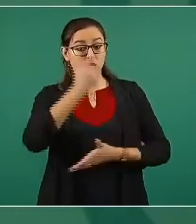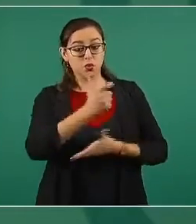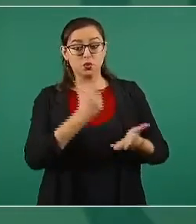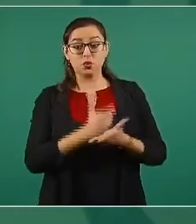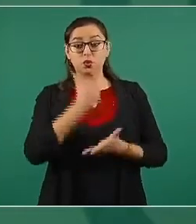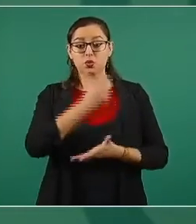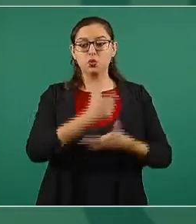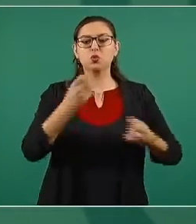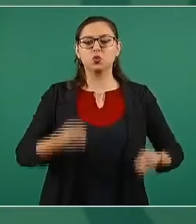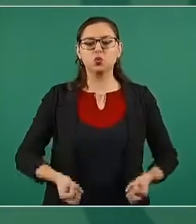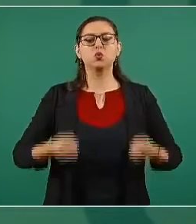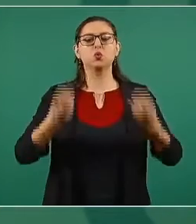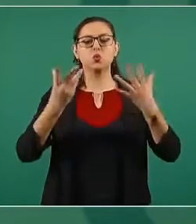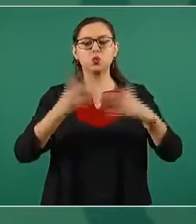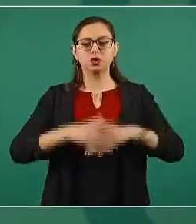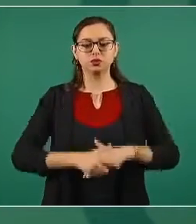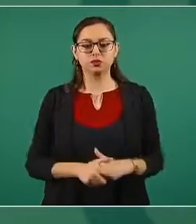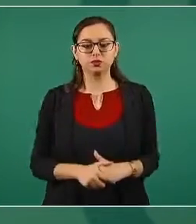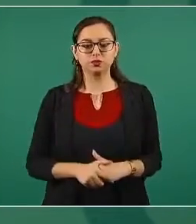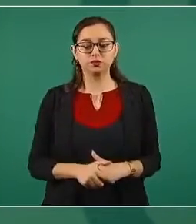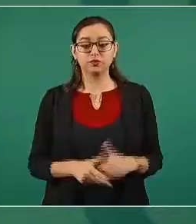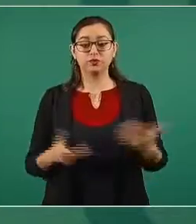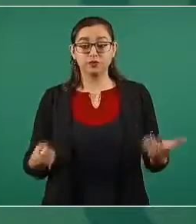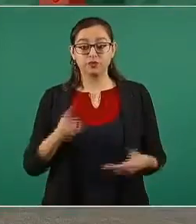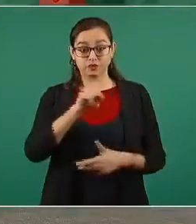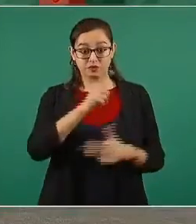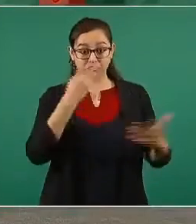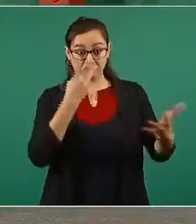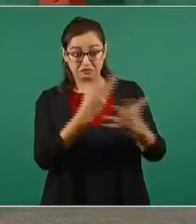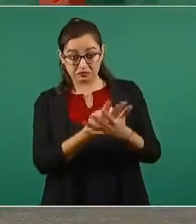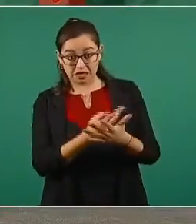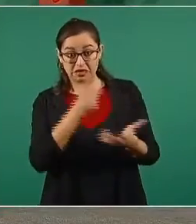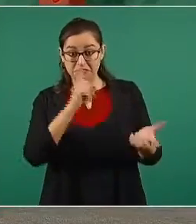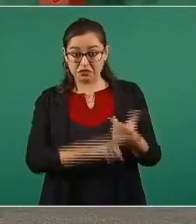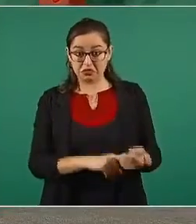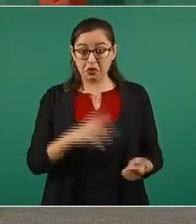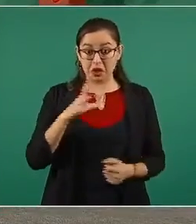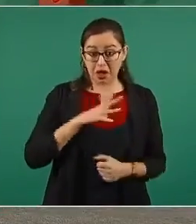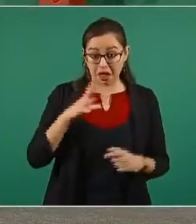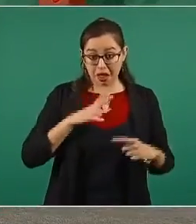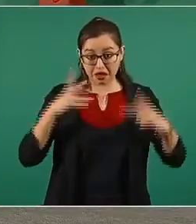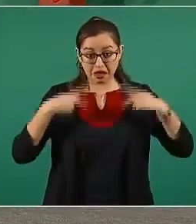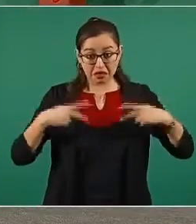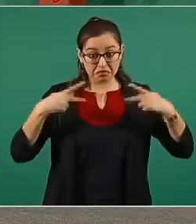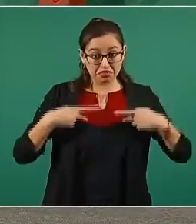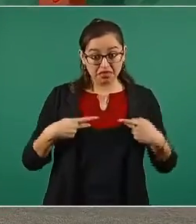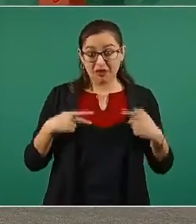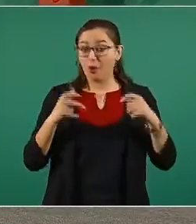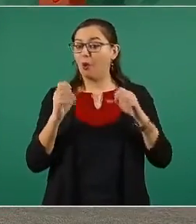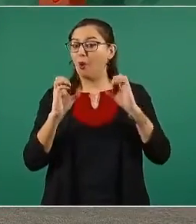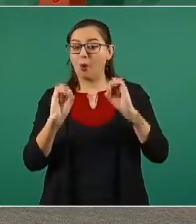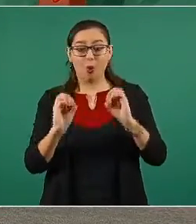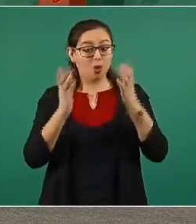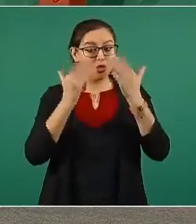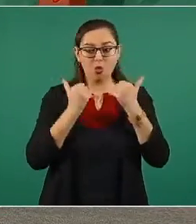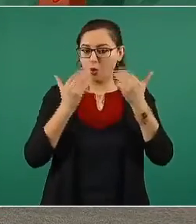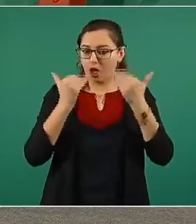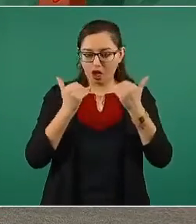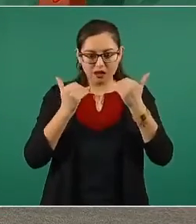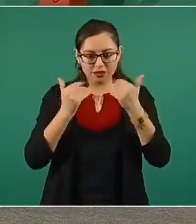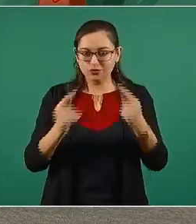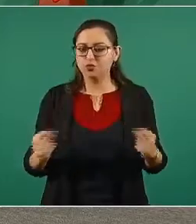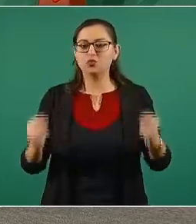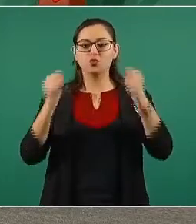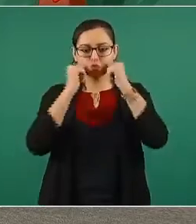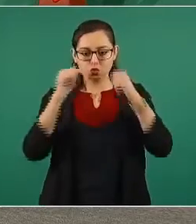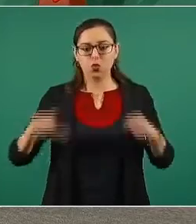De manera permanente, estuviesen o no llenos los reclusorios, 16,000